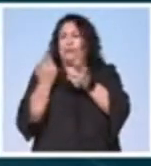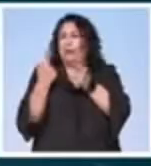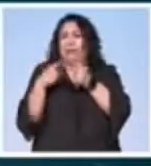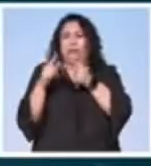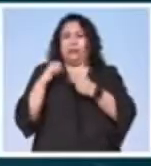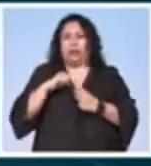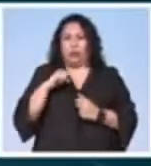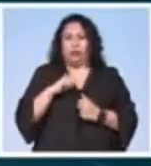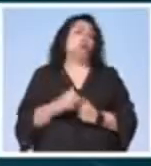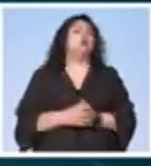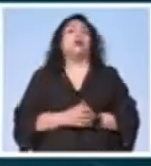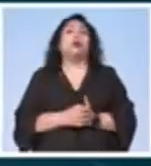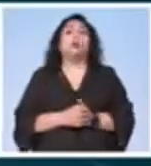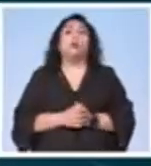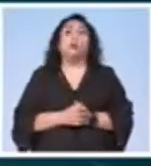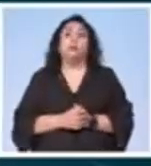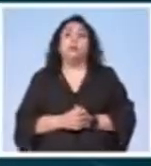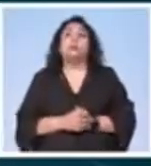este siglo.